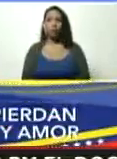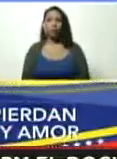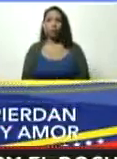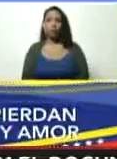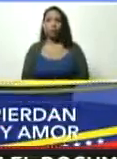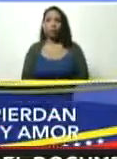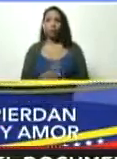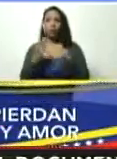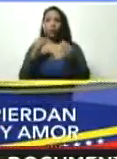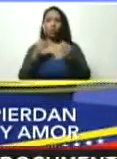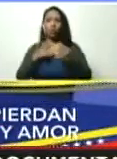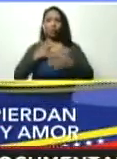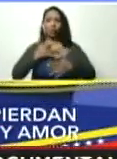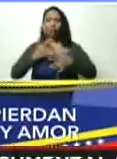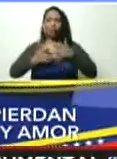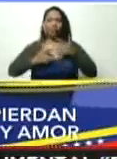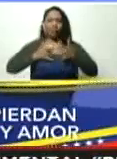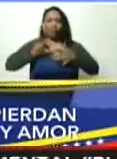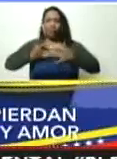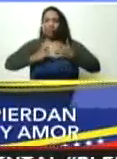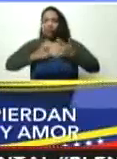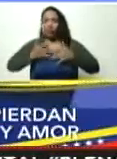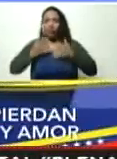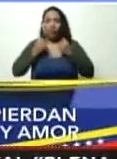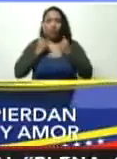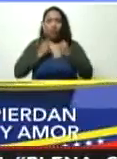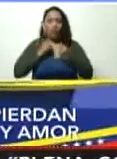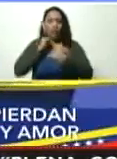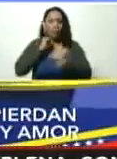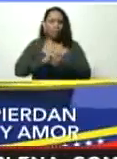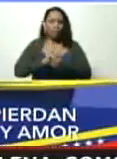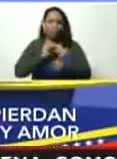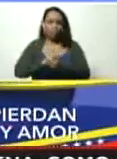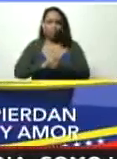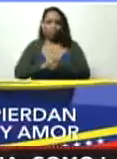tantas emociones tan duras.